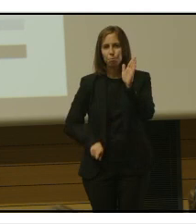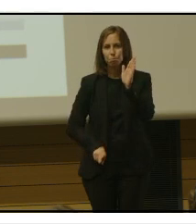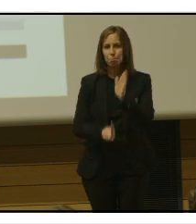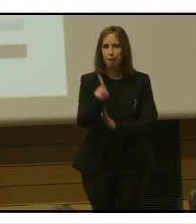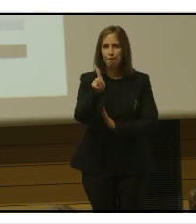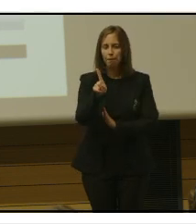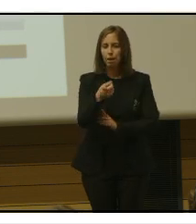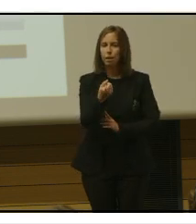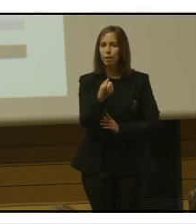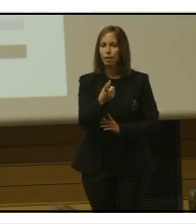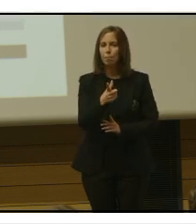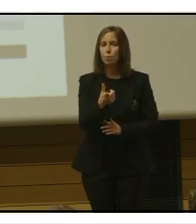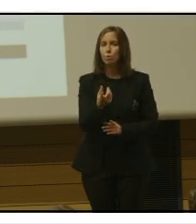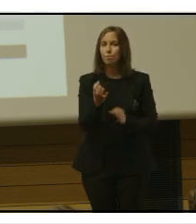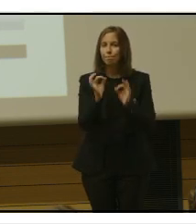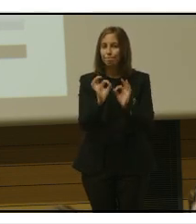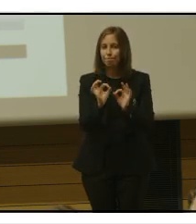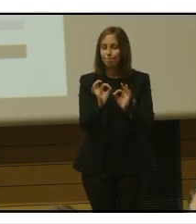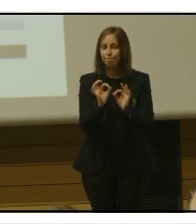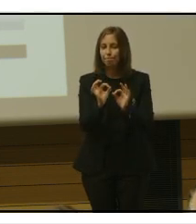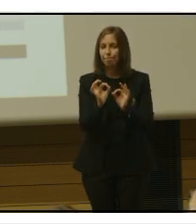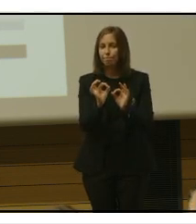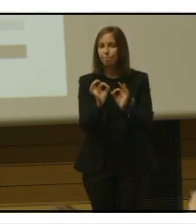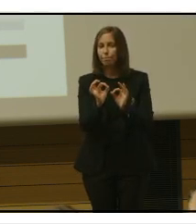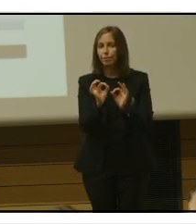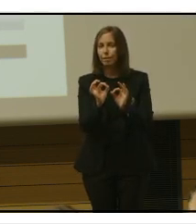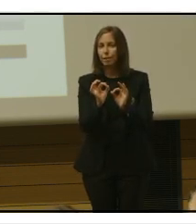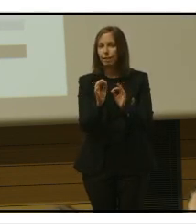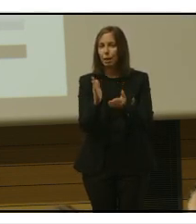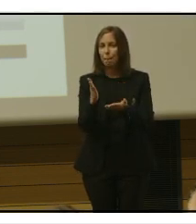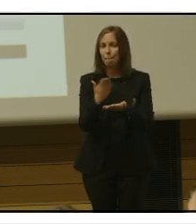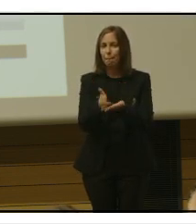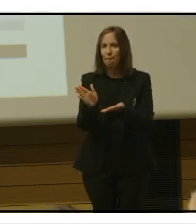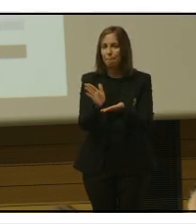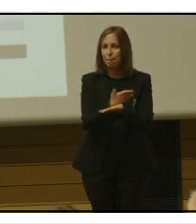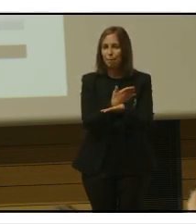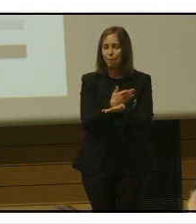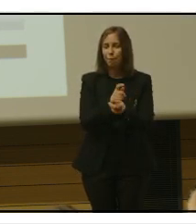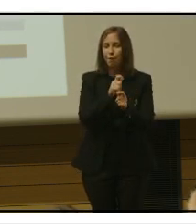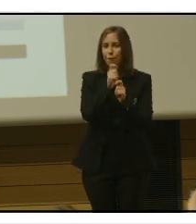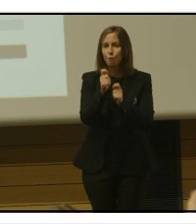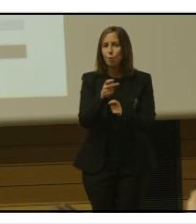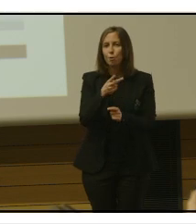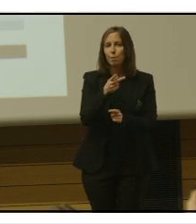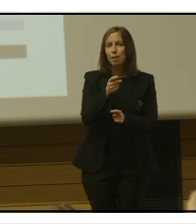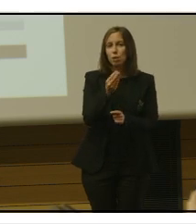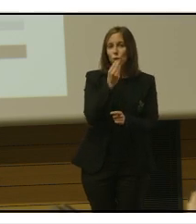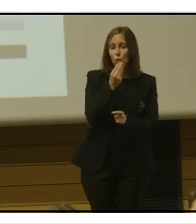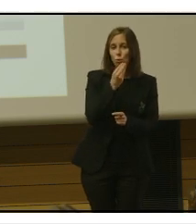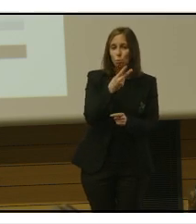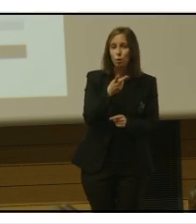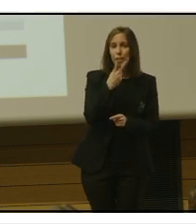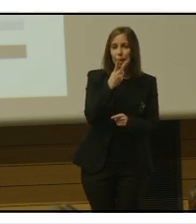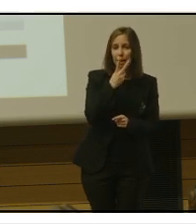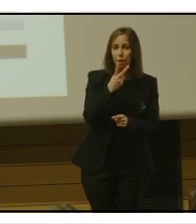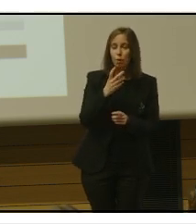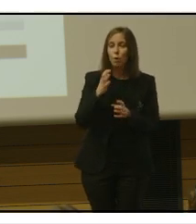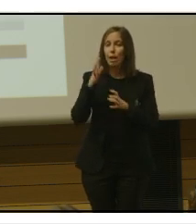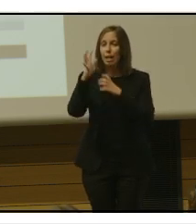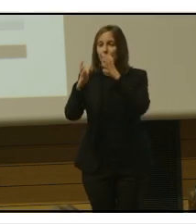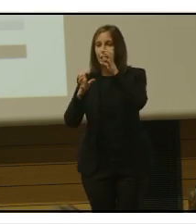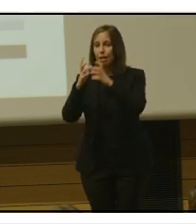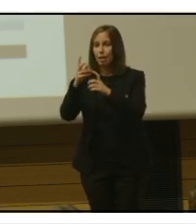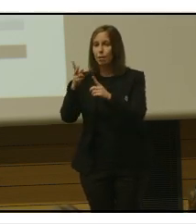esto, necesitamos que, como se decía antes, que no separemos estas nuevas formas de consumo, que no separemos el tabaco ni la exposición ambiental,